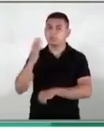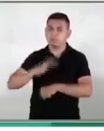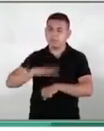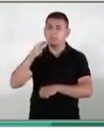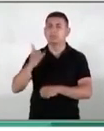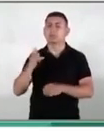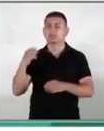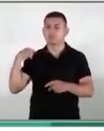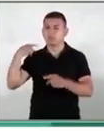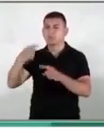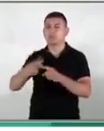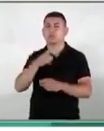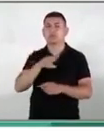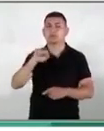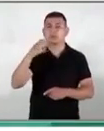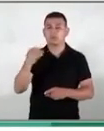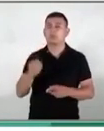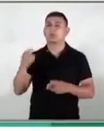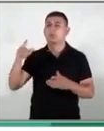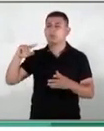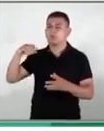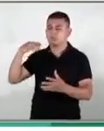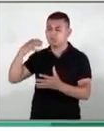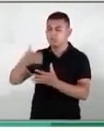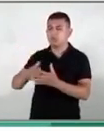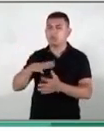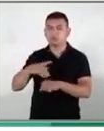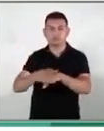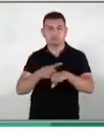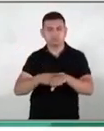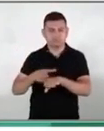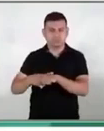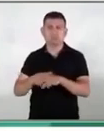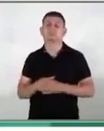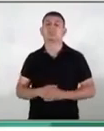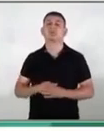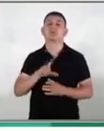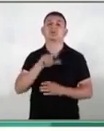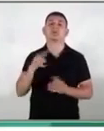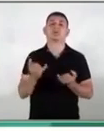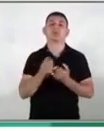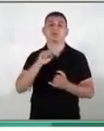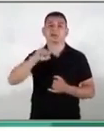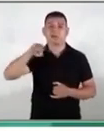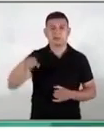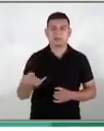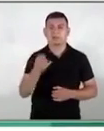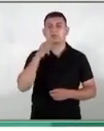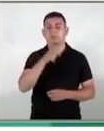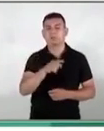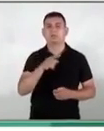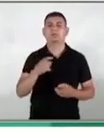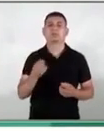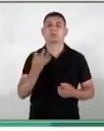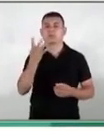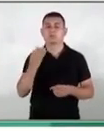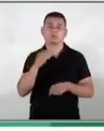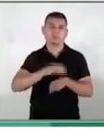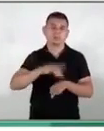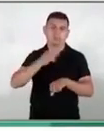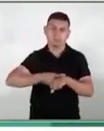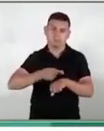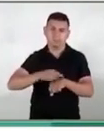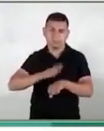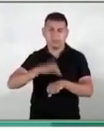tiene acumulados 169. También está San Jacinto Amilpas con 4 casos y